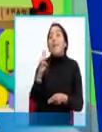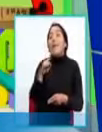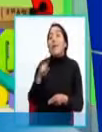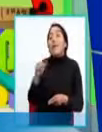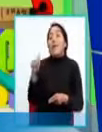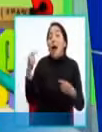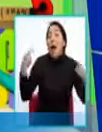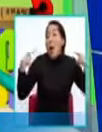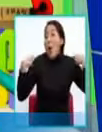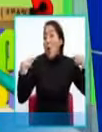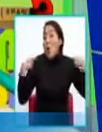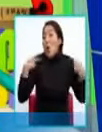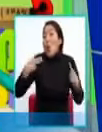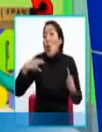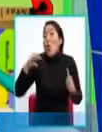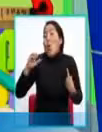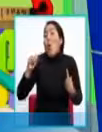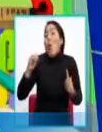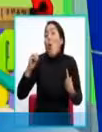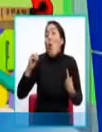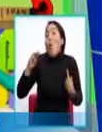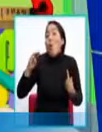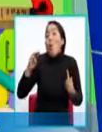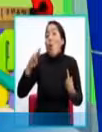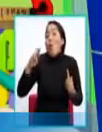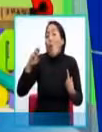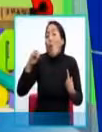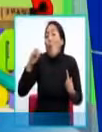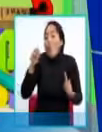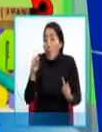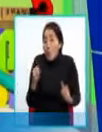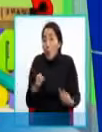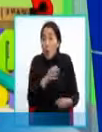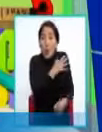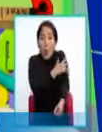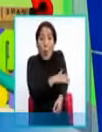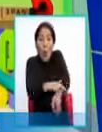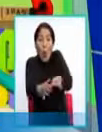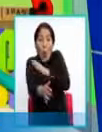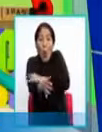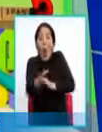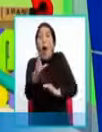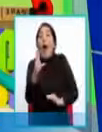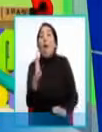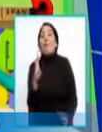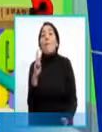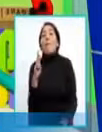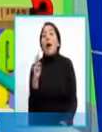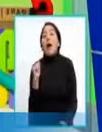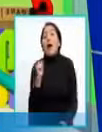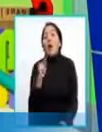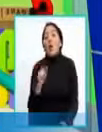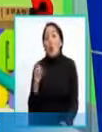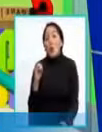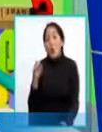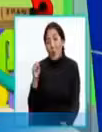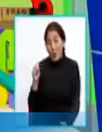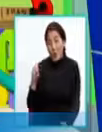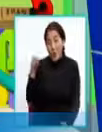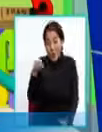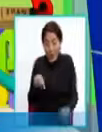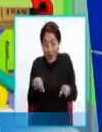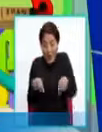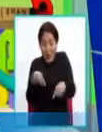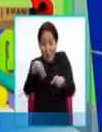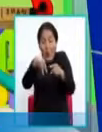mamás o tutores quienes están a cargo de esa parte tan importante de la formación, y ciertamente no todos los papás y mamás